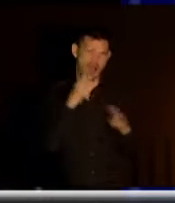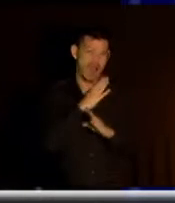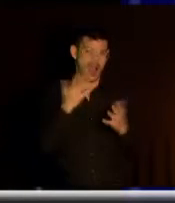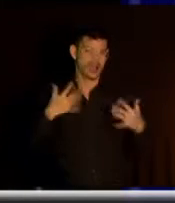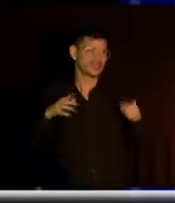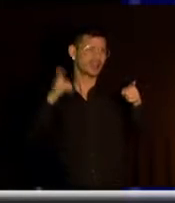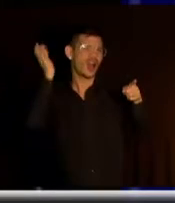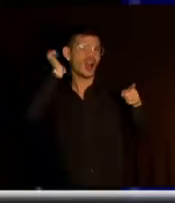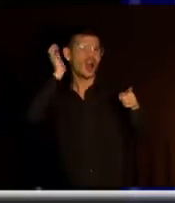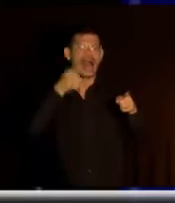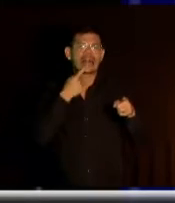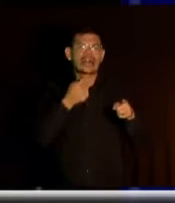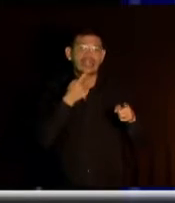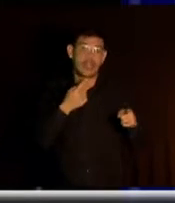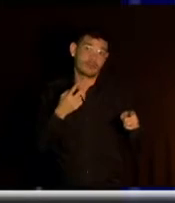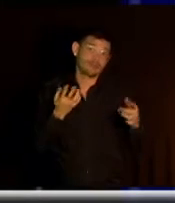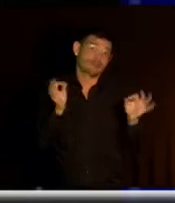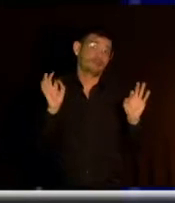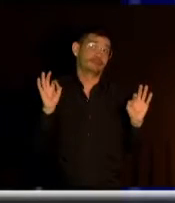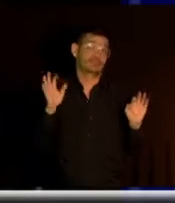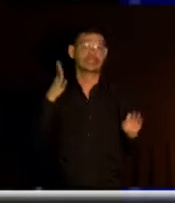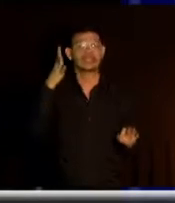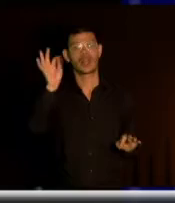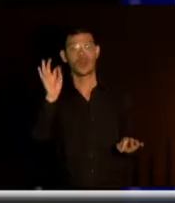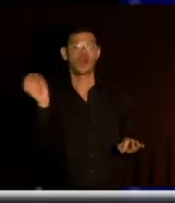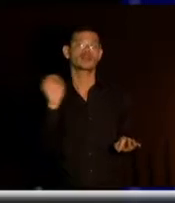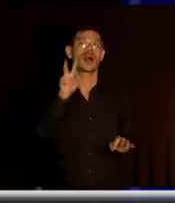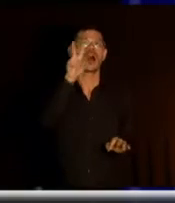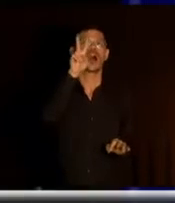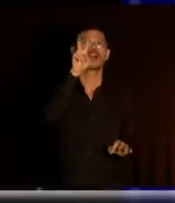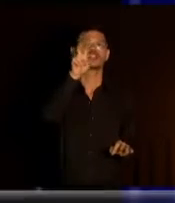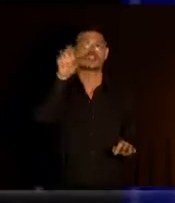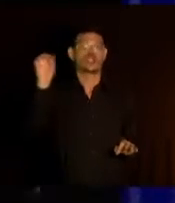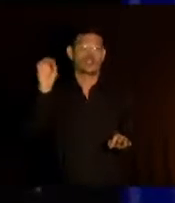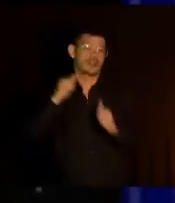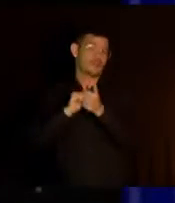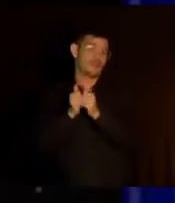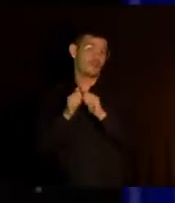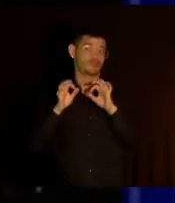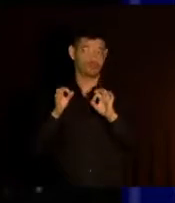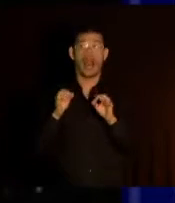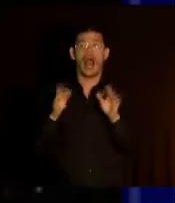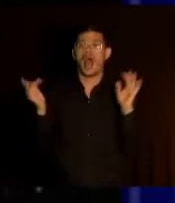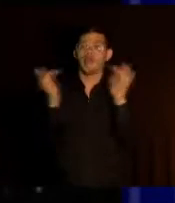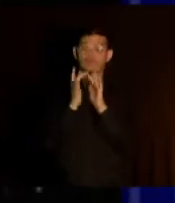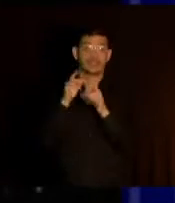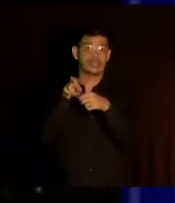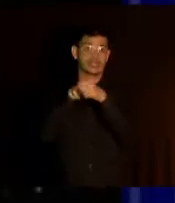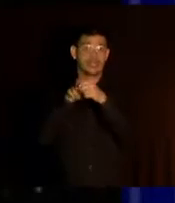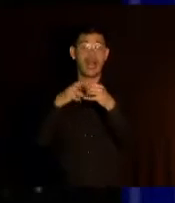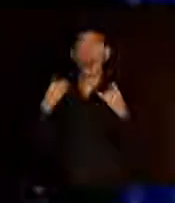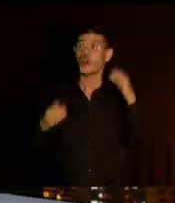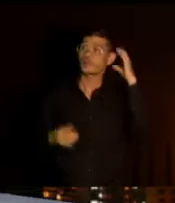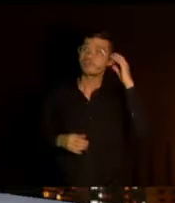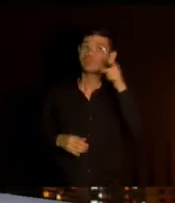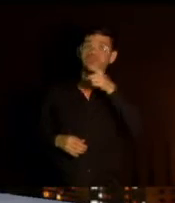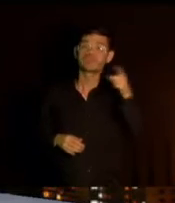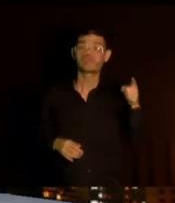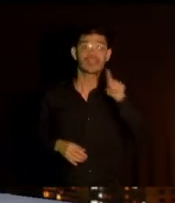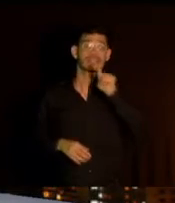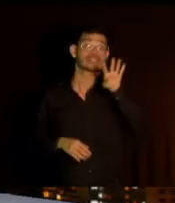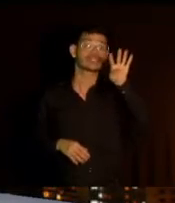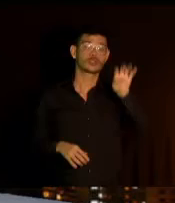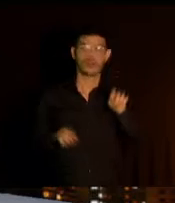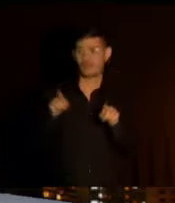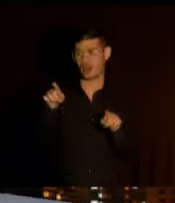70 deportes para poder crear ese número de federaciones. Okay. Actualmente dentro del programa paralímpico pero hay 19. Pero condensadas, ¿no? Sí, claro, por